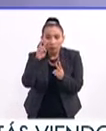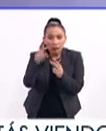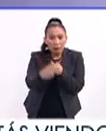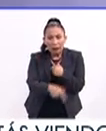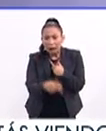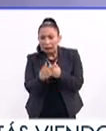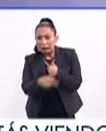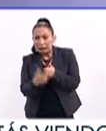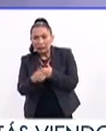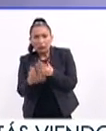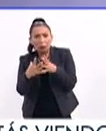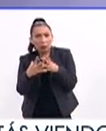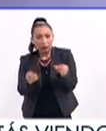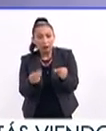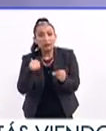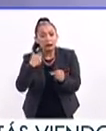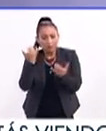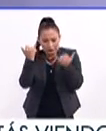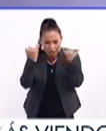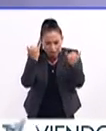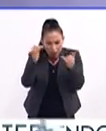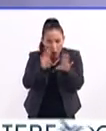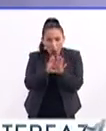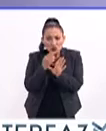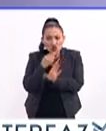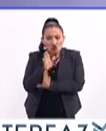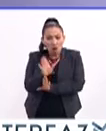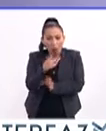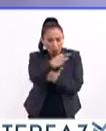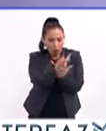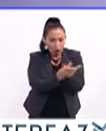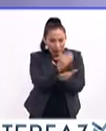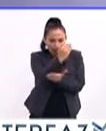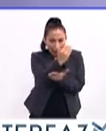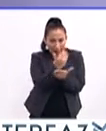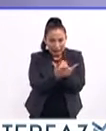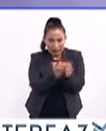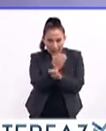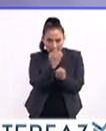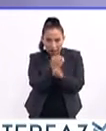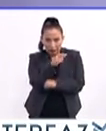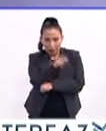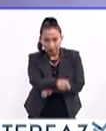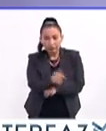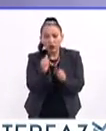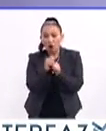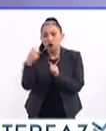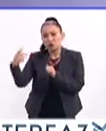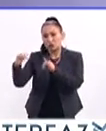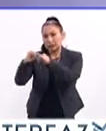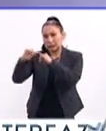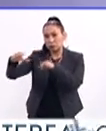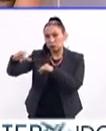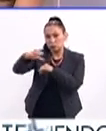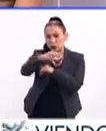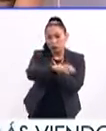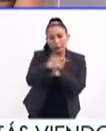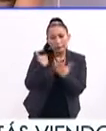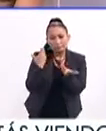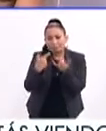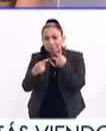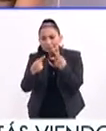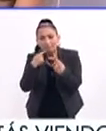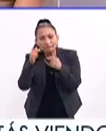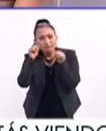situación sociolingüística, las estrategias o los programas del Estado a través de sus instituciones